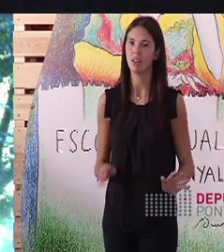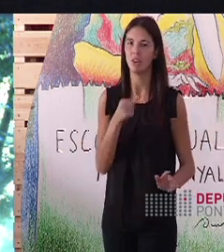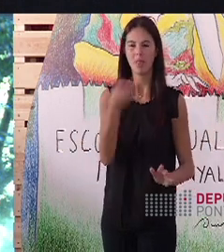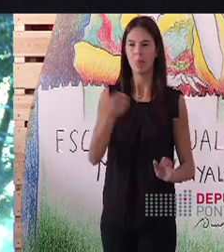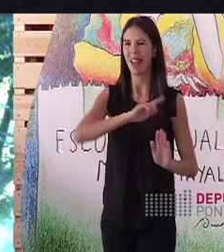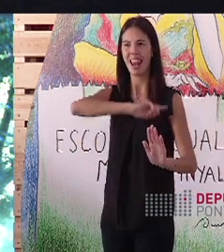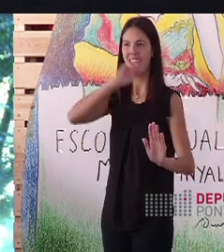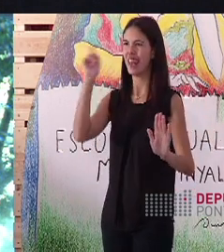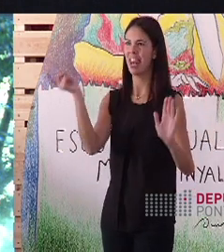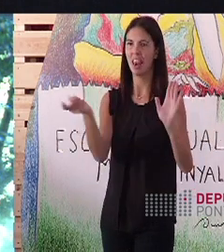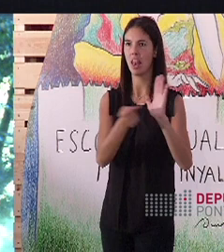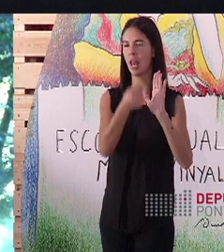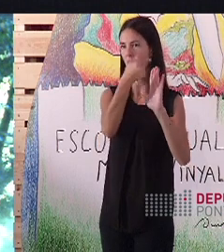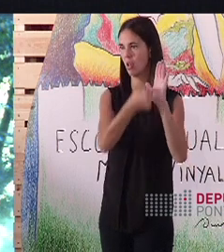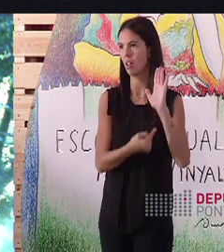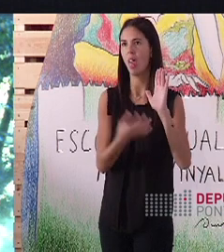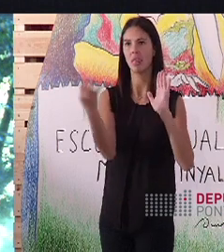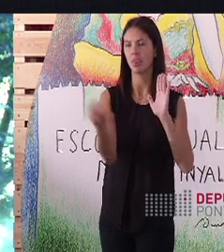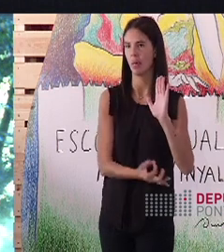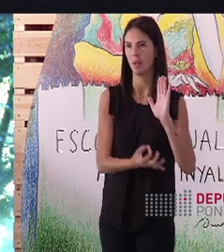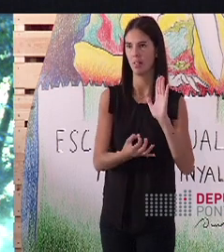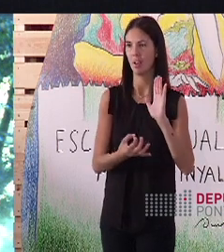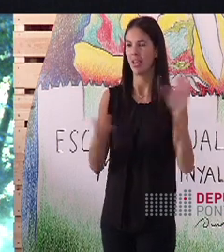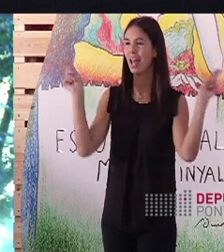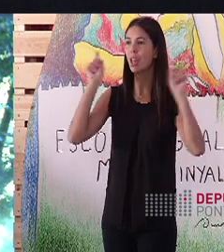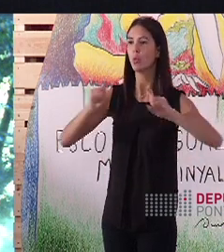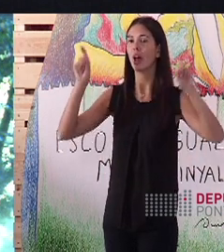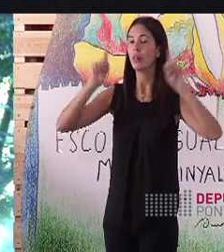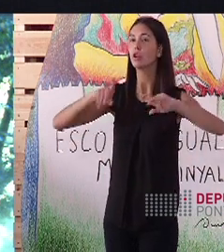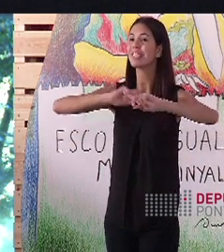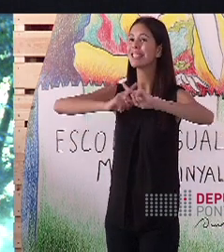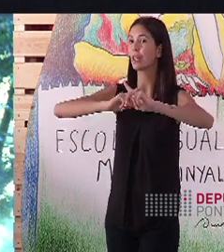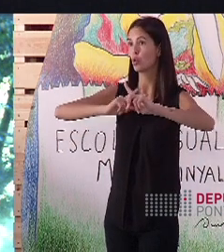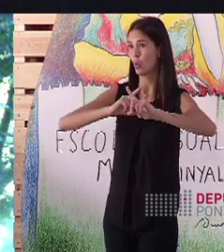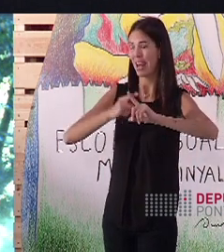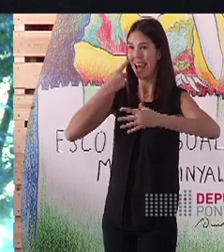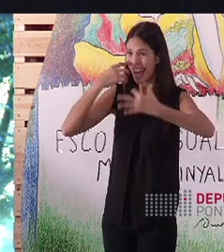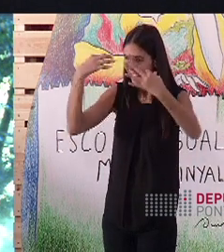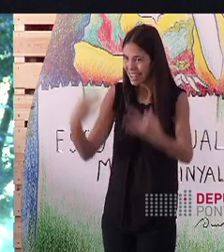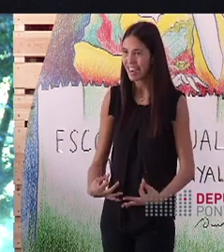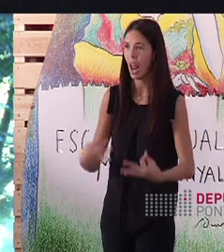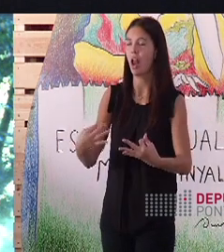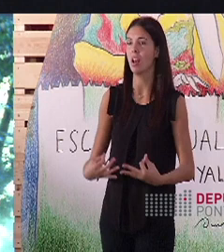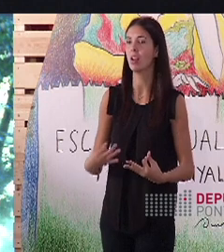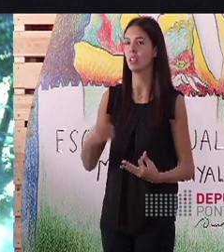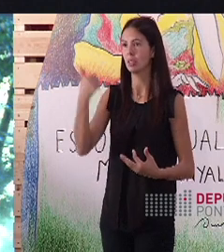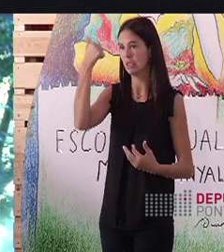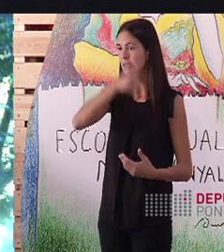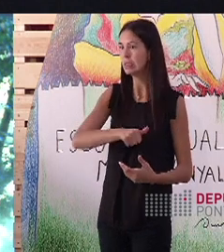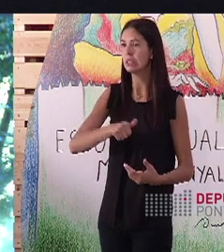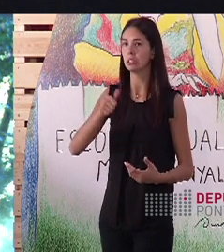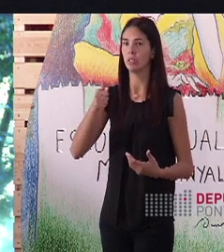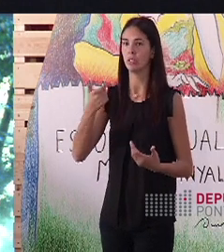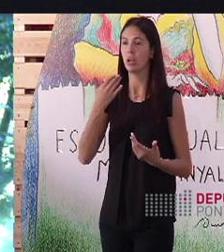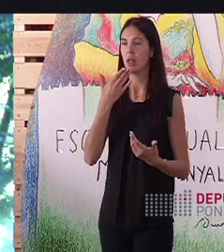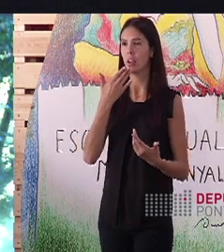inmediata. La verdadera educación sexual, si tuviésemos que llamarla así, que reciben los chicos,